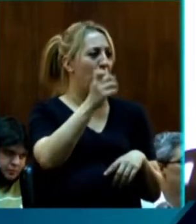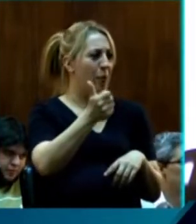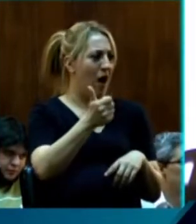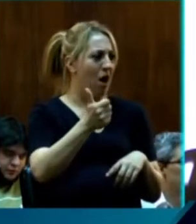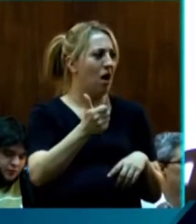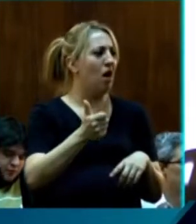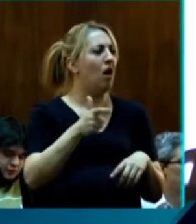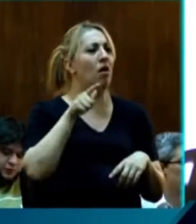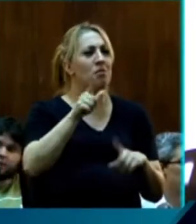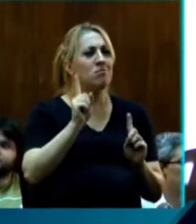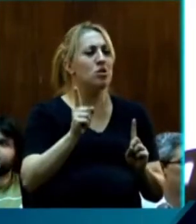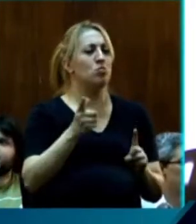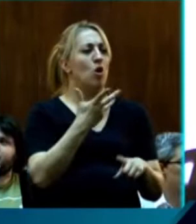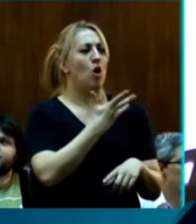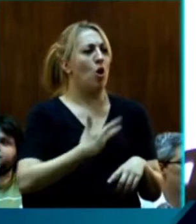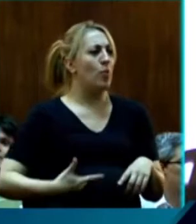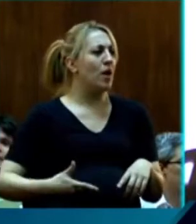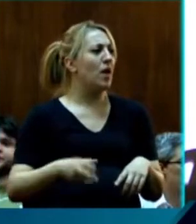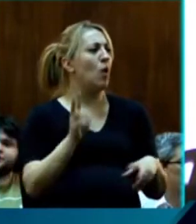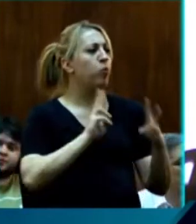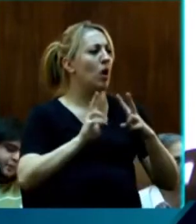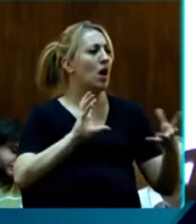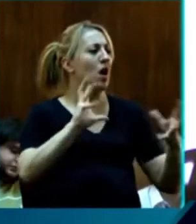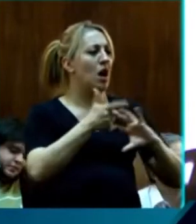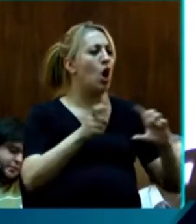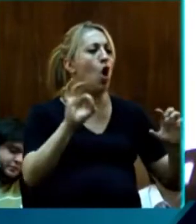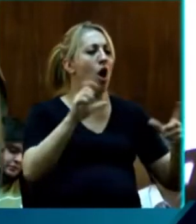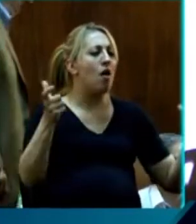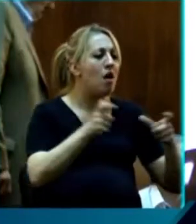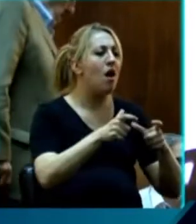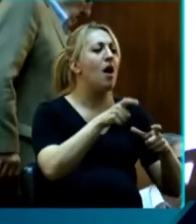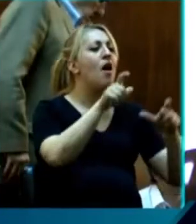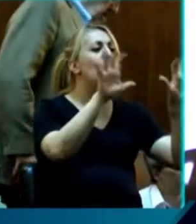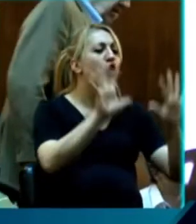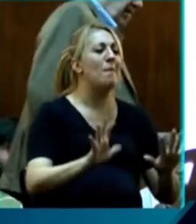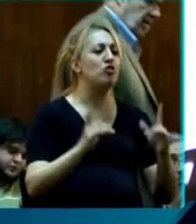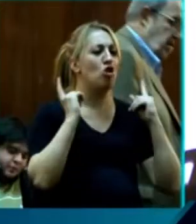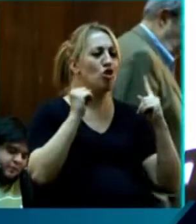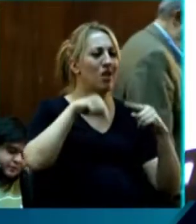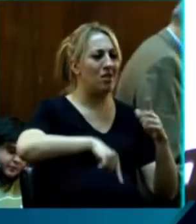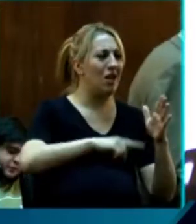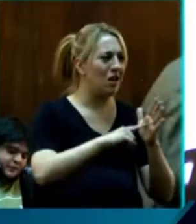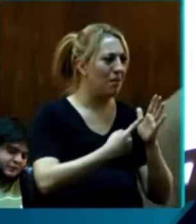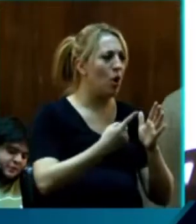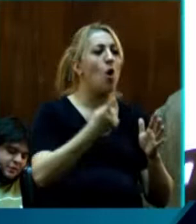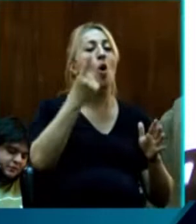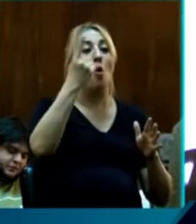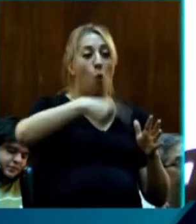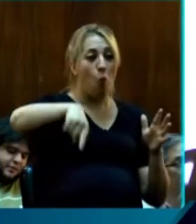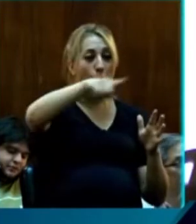el Poder Ejecutivo para destruir los 29 institutos de formación docente de la Ciudad de Buenos Aires. Ustedes van a